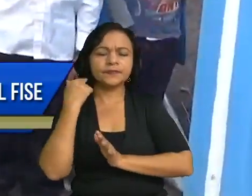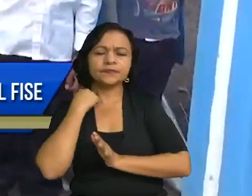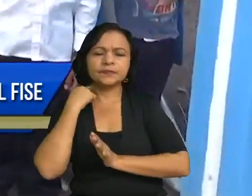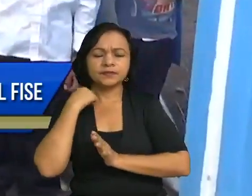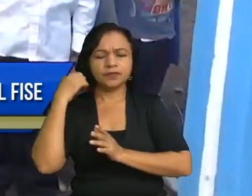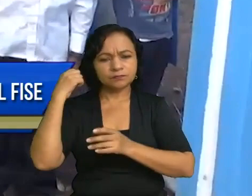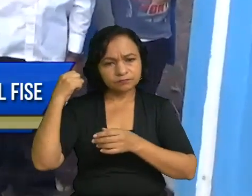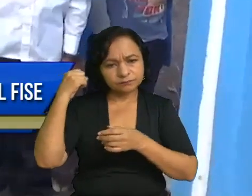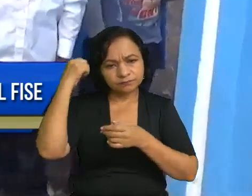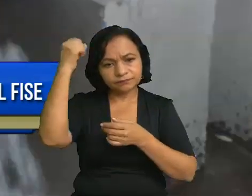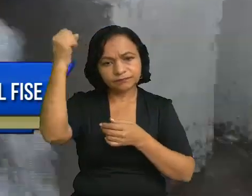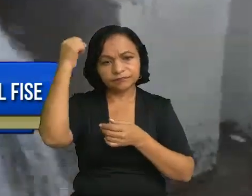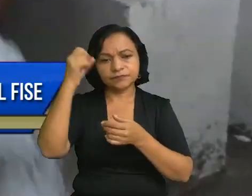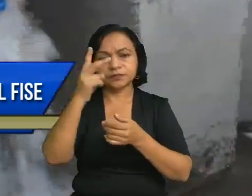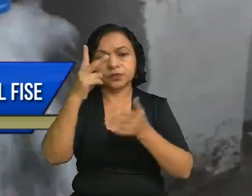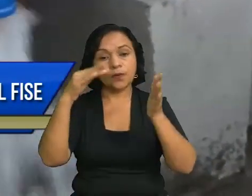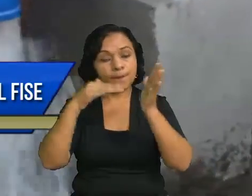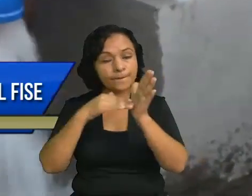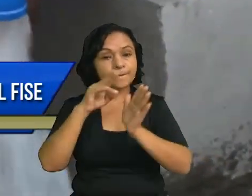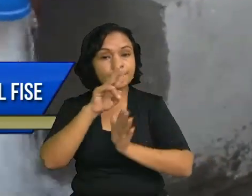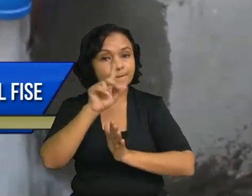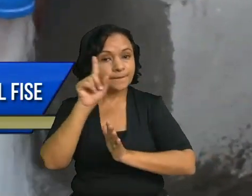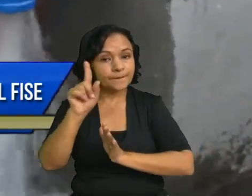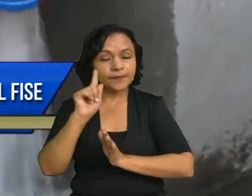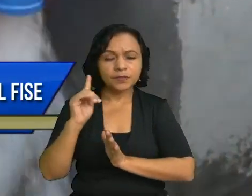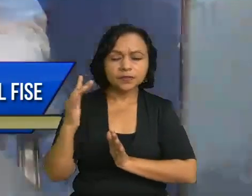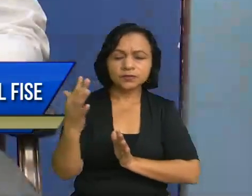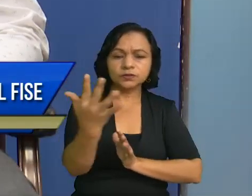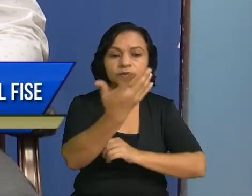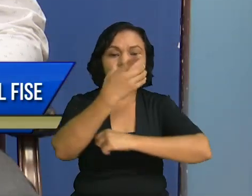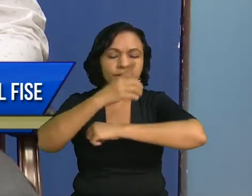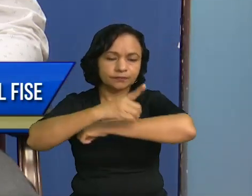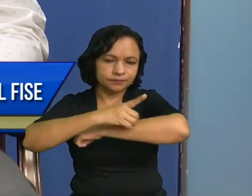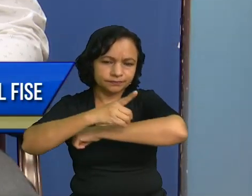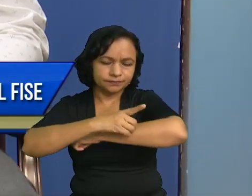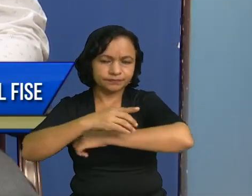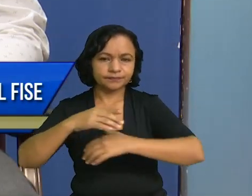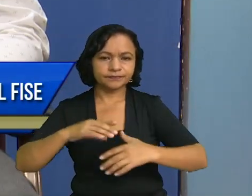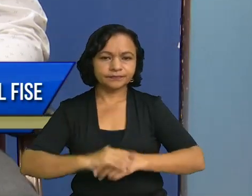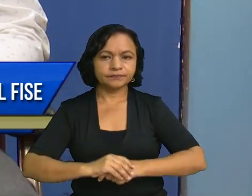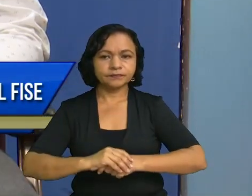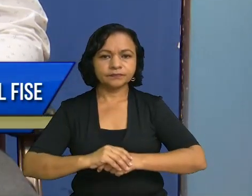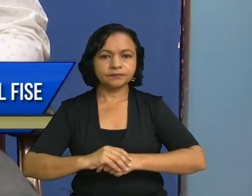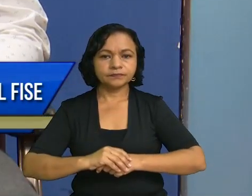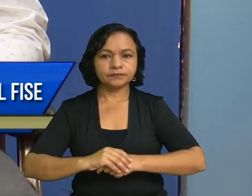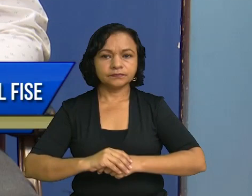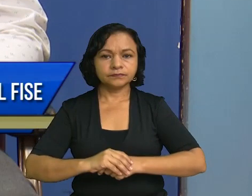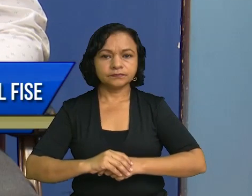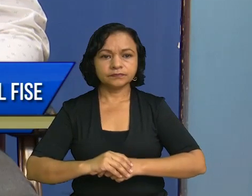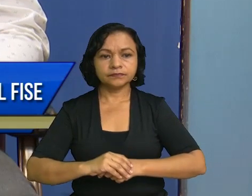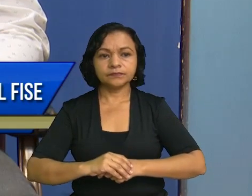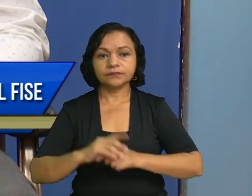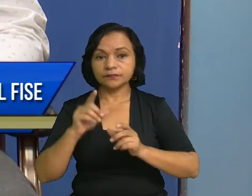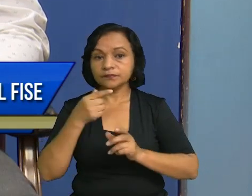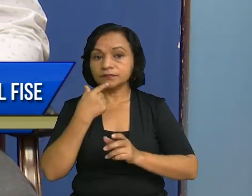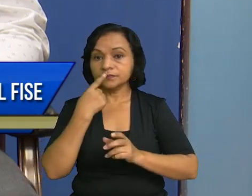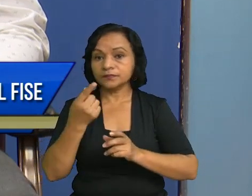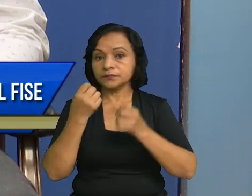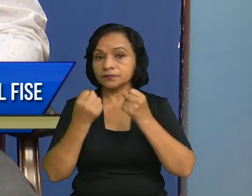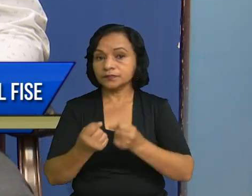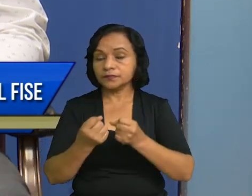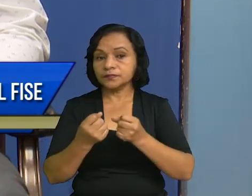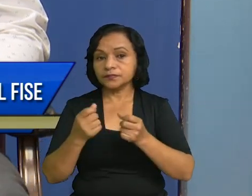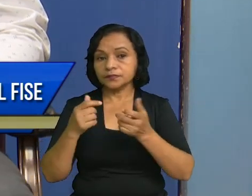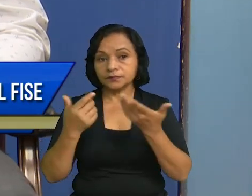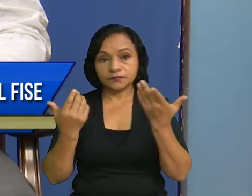victoriosos 2021 todos con danielle esta compañero es precisamente una